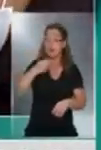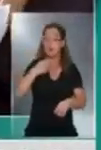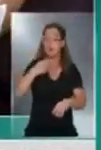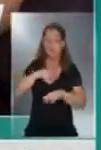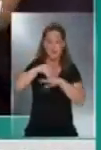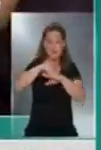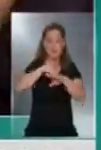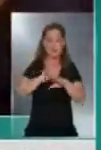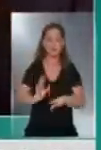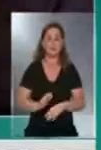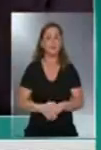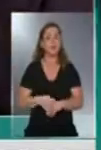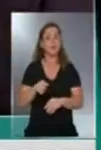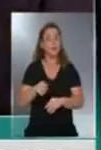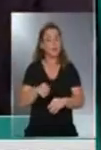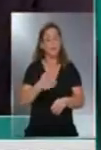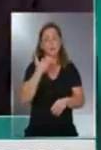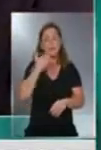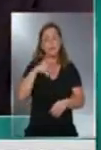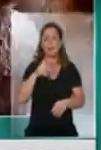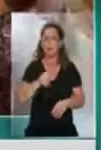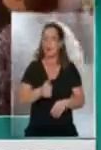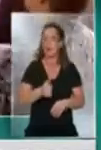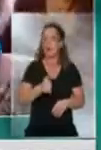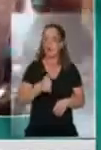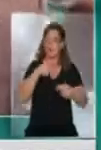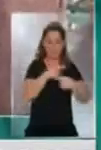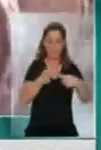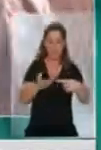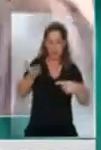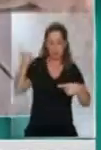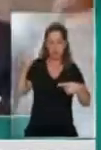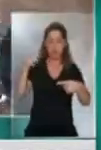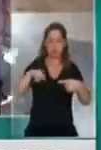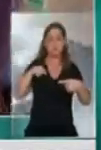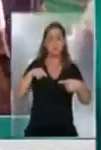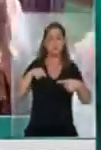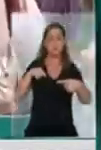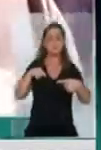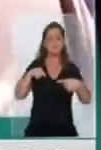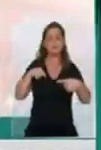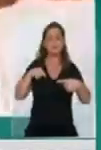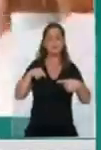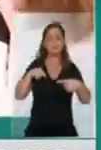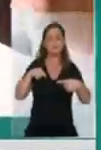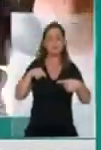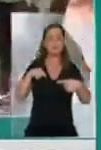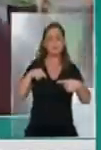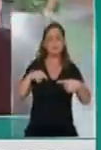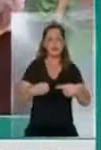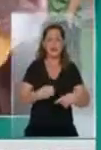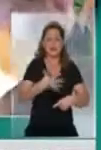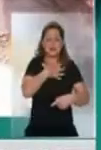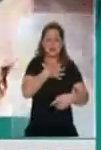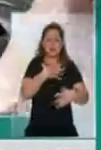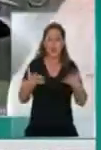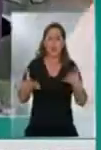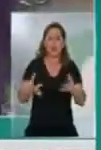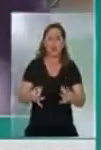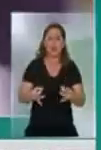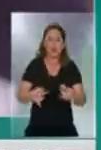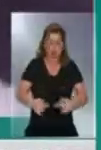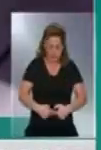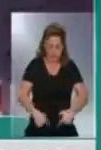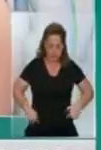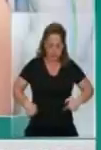está circulando los últimos días, tal vez la última semana, y es acerca de la presencia de síntomas